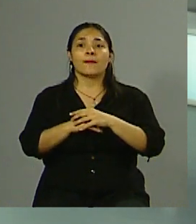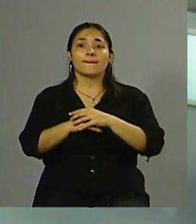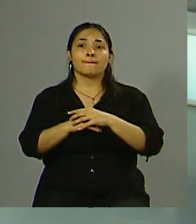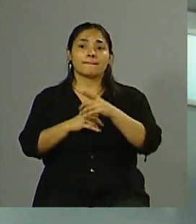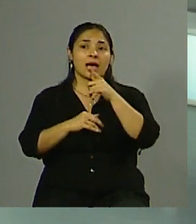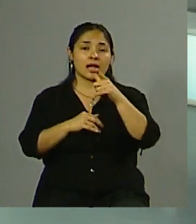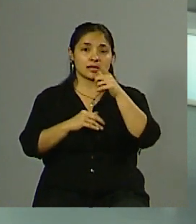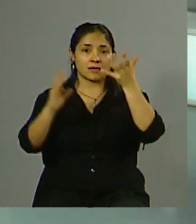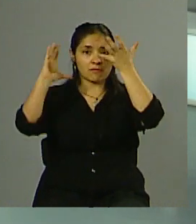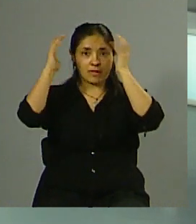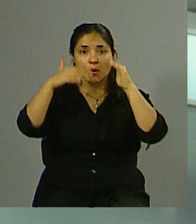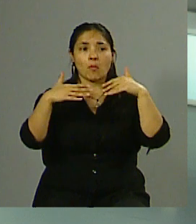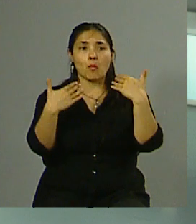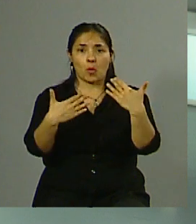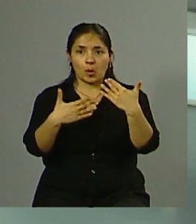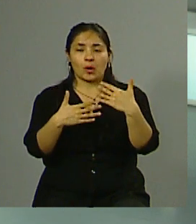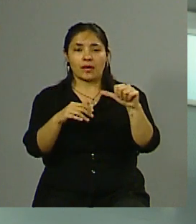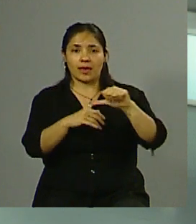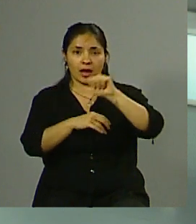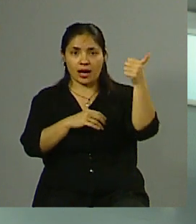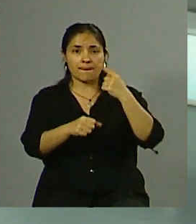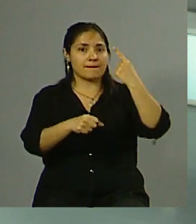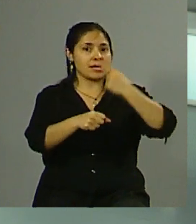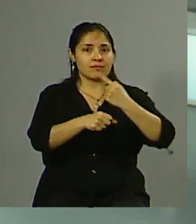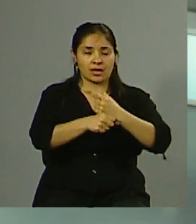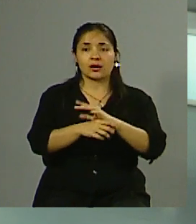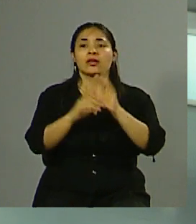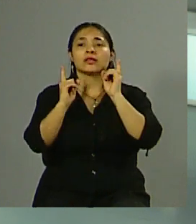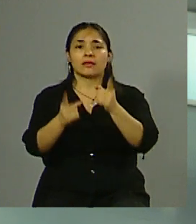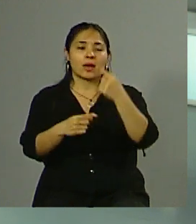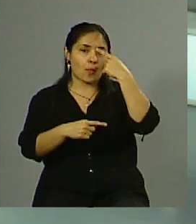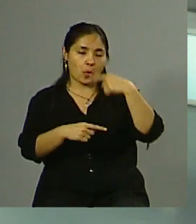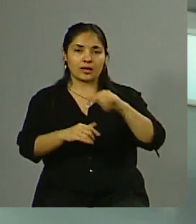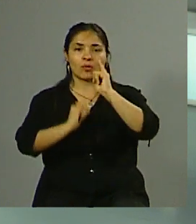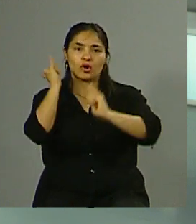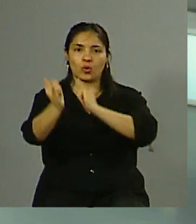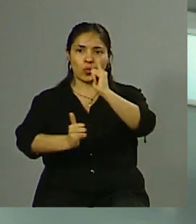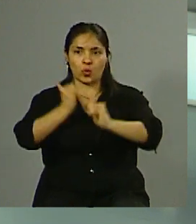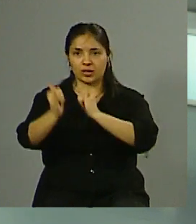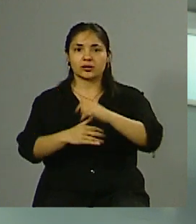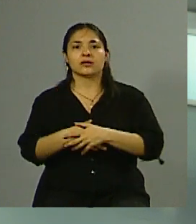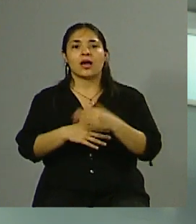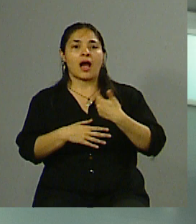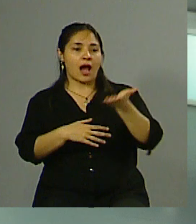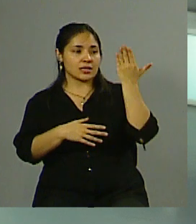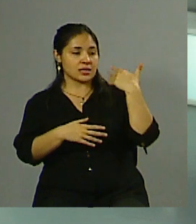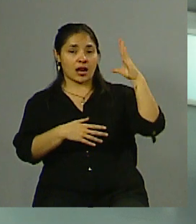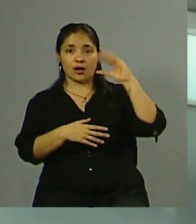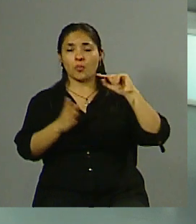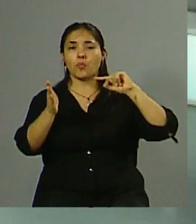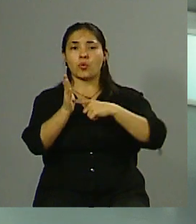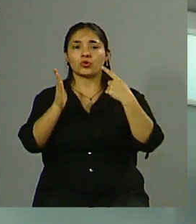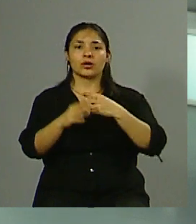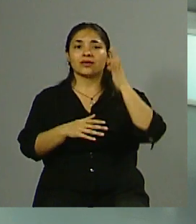posibilidad de que Milei gane en primera vuelta. Ese no es un dato para obviar. Y otro más, y con esto nos vamos. Sí. El rating de anoche tuvo picos